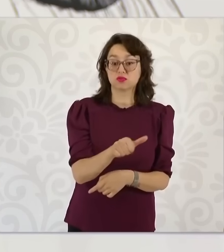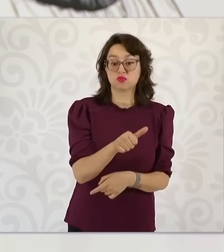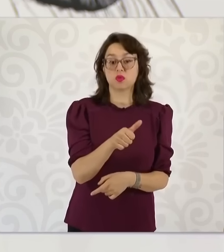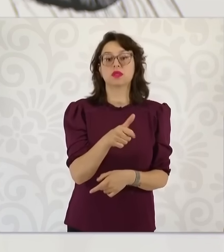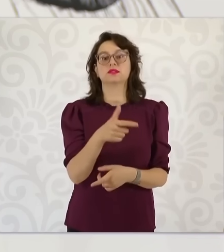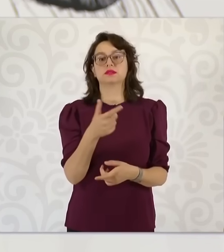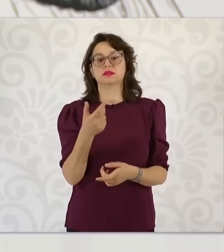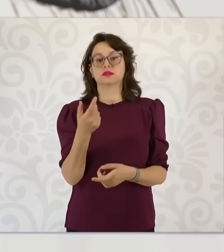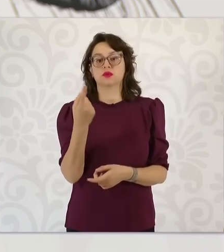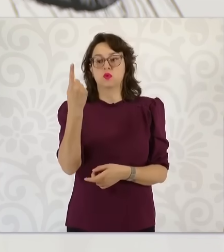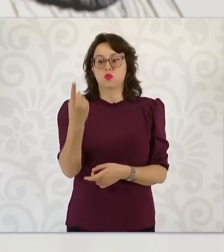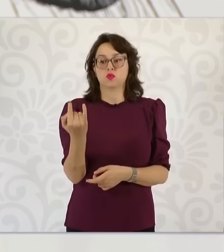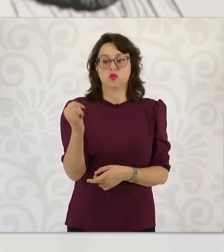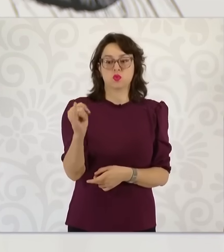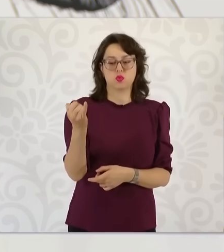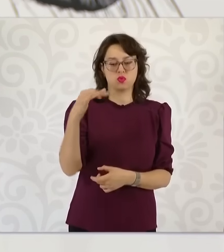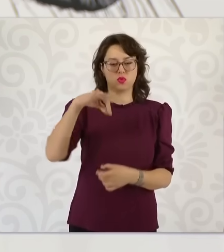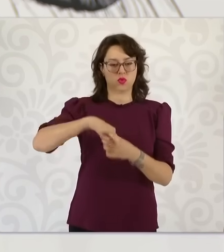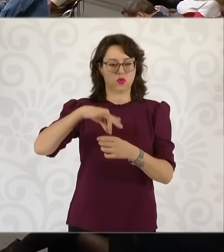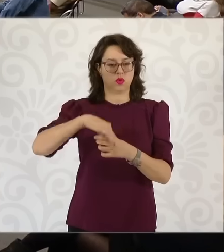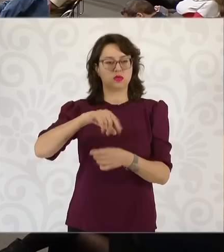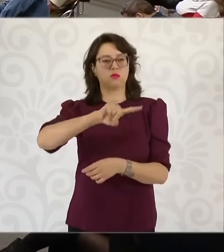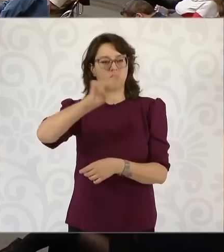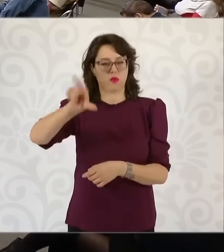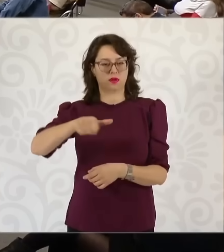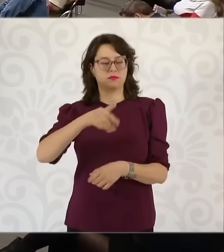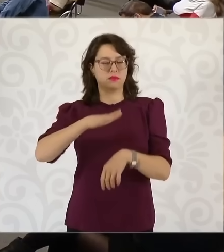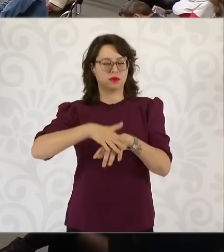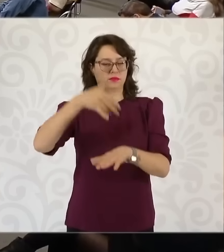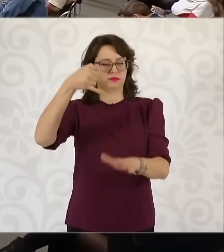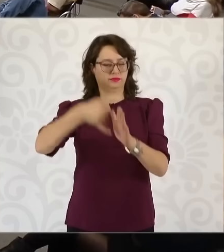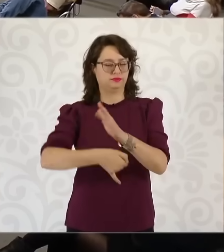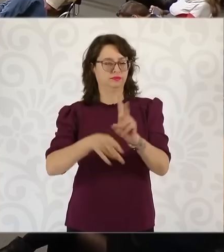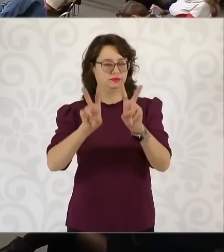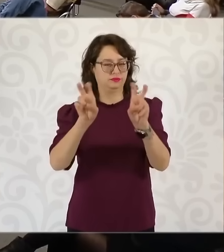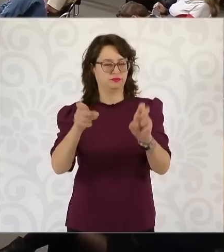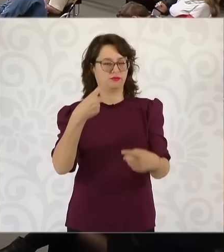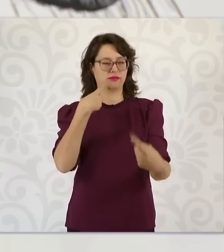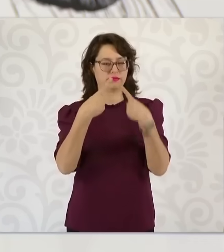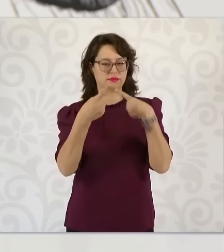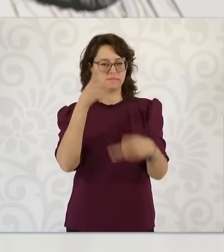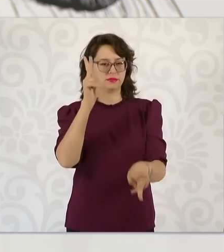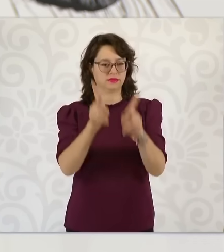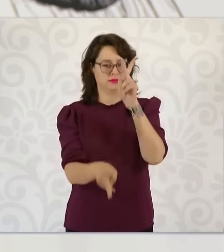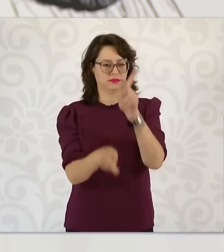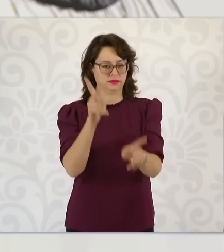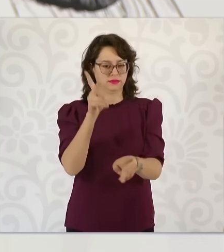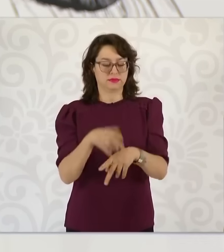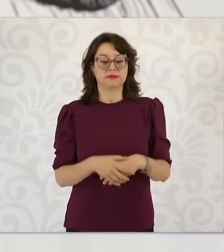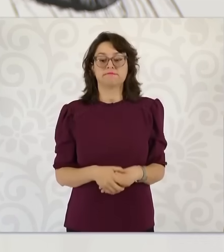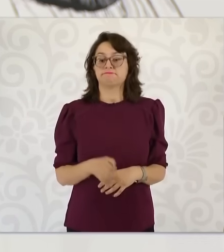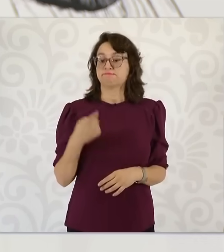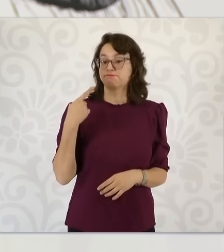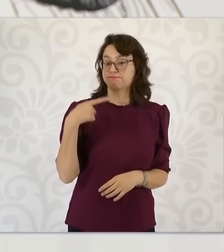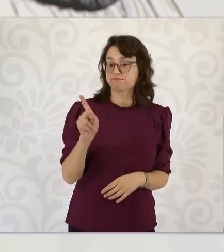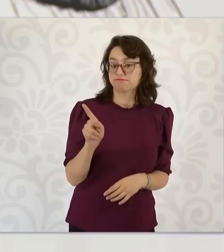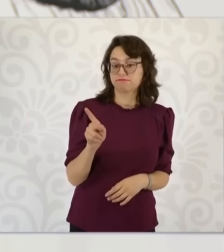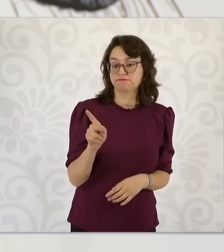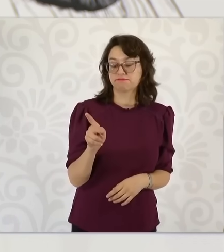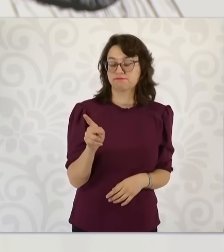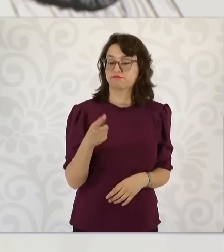hablamos de ese tema también. De acuerdo, muchas Pero nosotros no estamos de